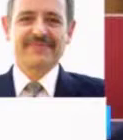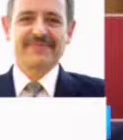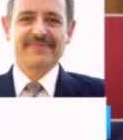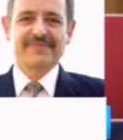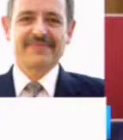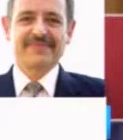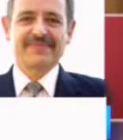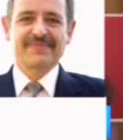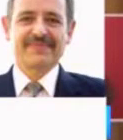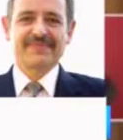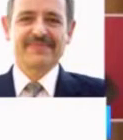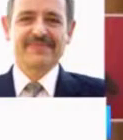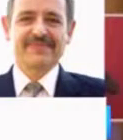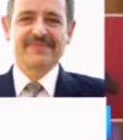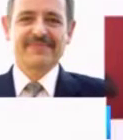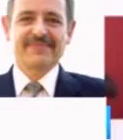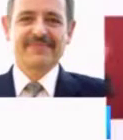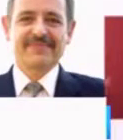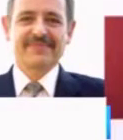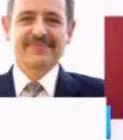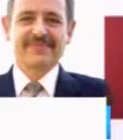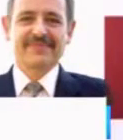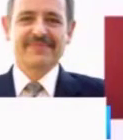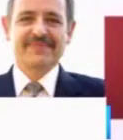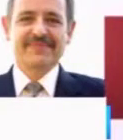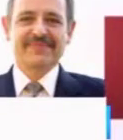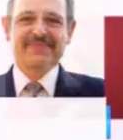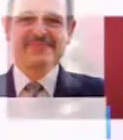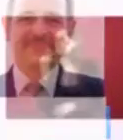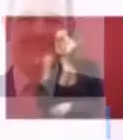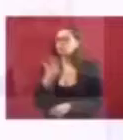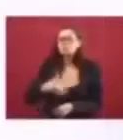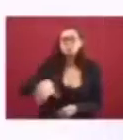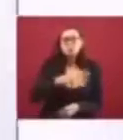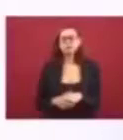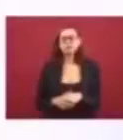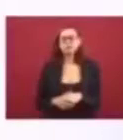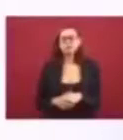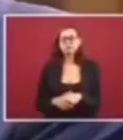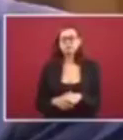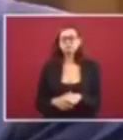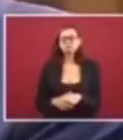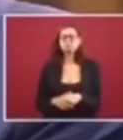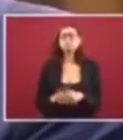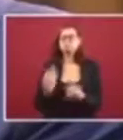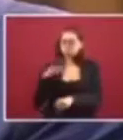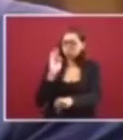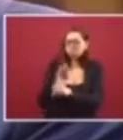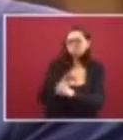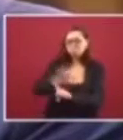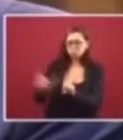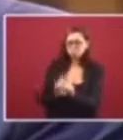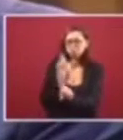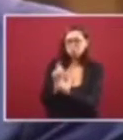en áreas torales, en donde pues no se puede improvisar, sobre todo por una economía que está estancada, una economía que